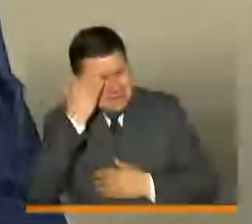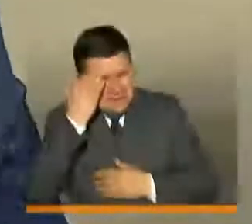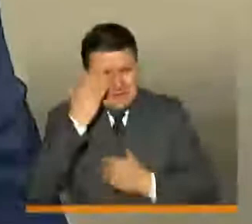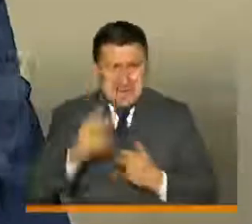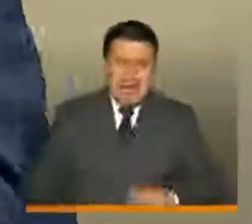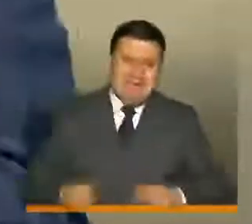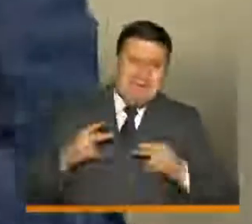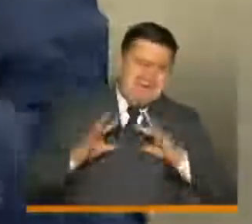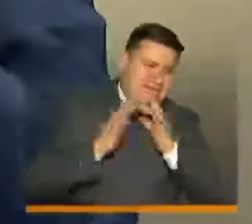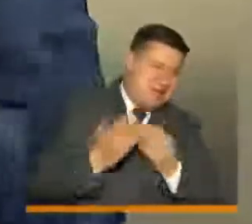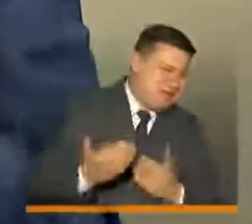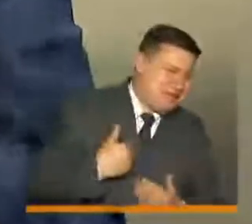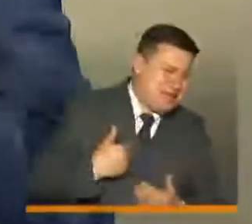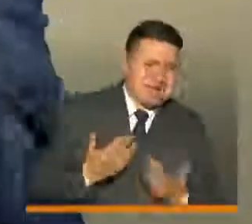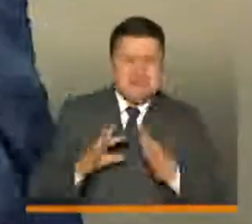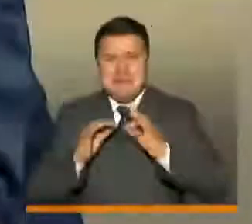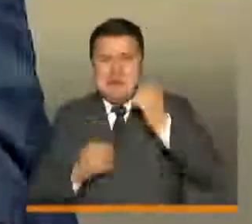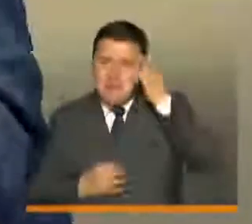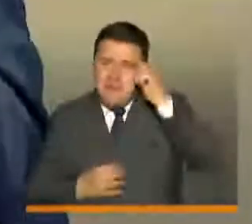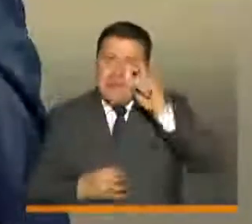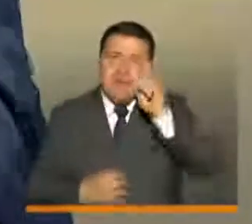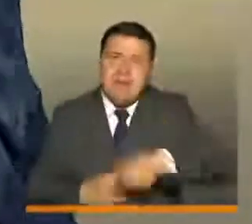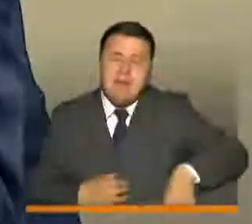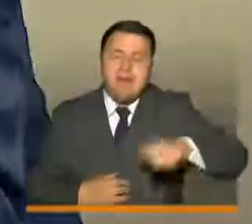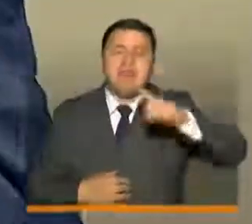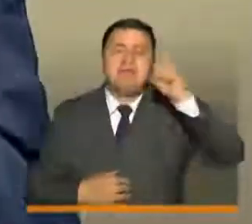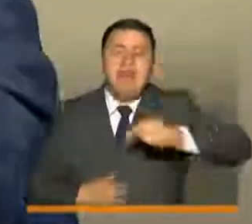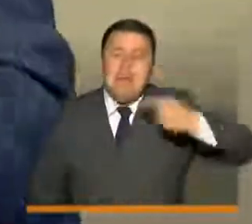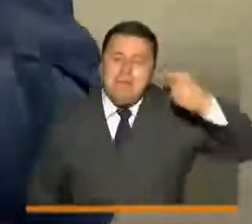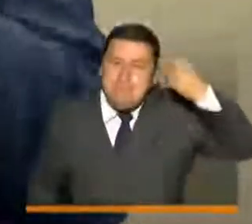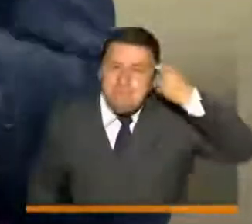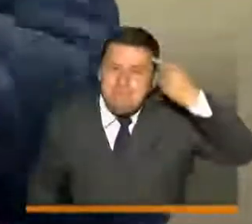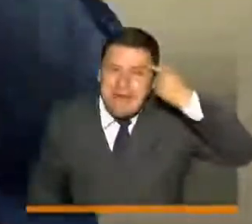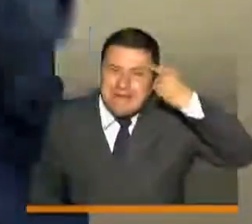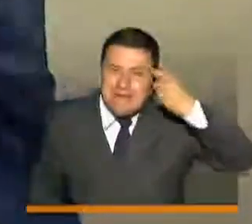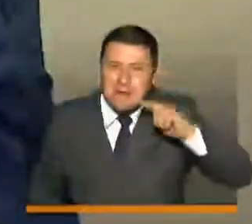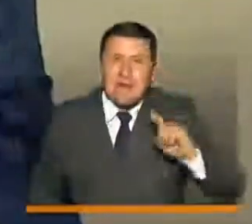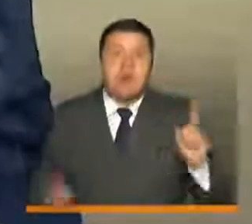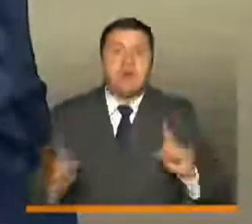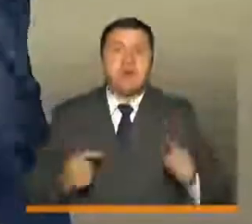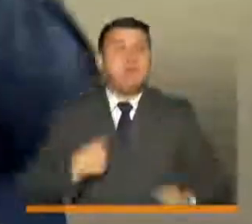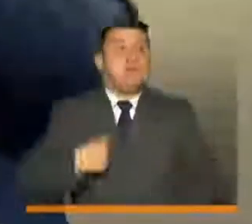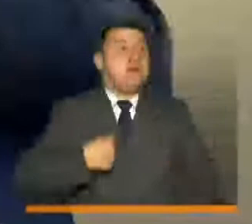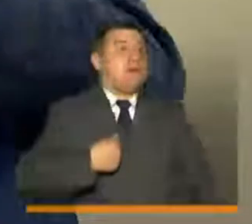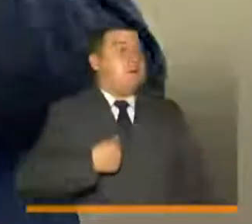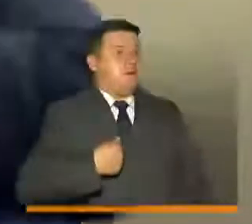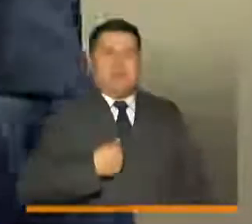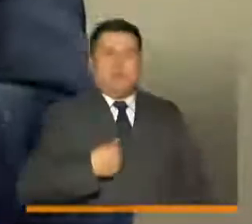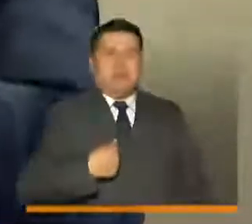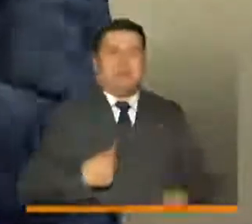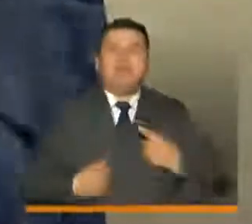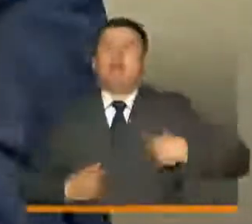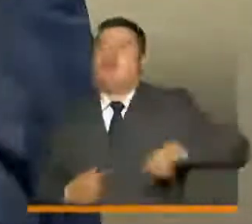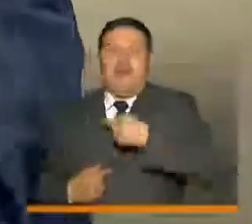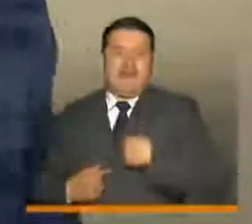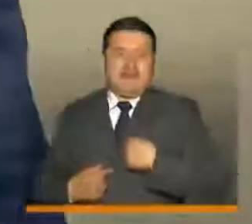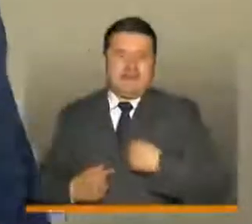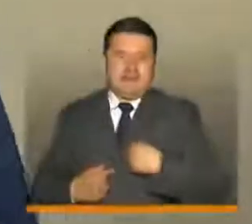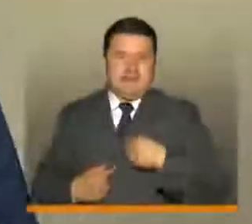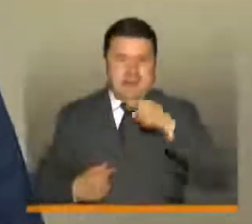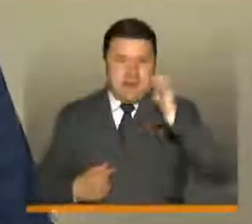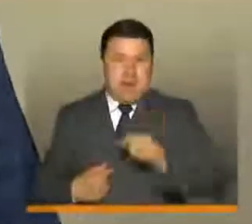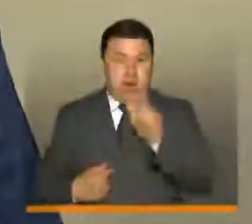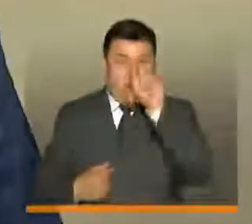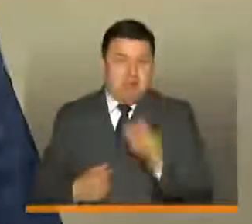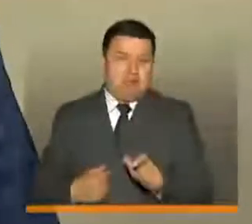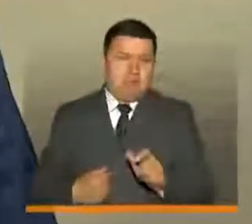nuestra vida familiar. Es decir, tenemos que pensar en que esto no es de los otros, esto es de nosotros. Entonces, todos tenemos una